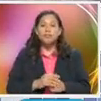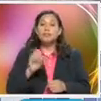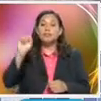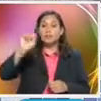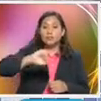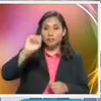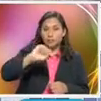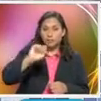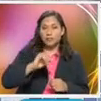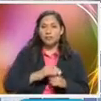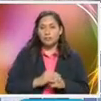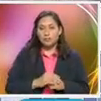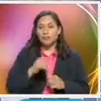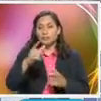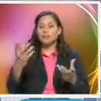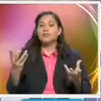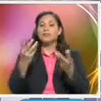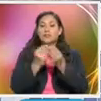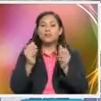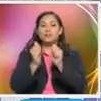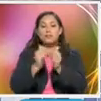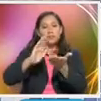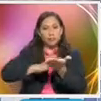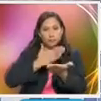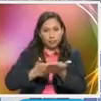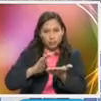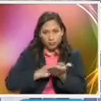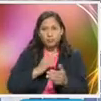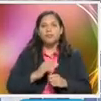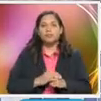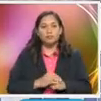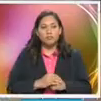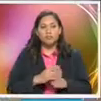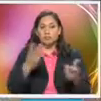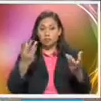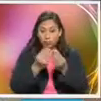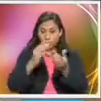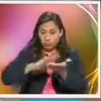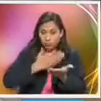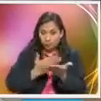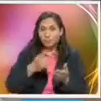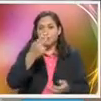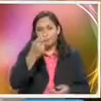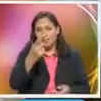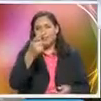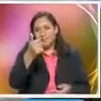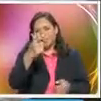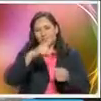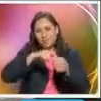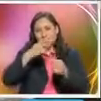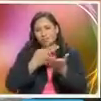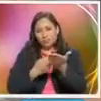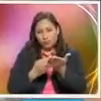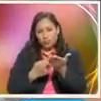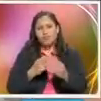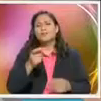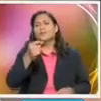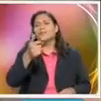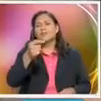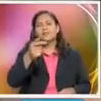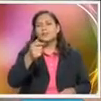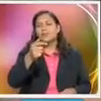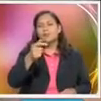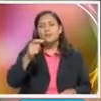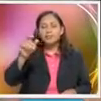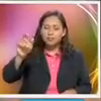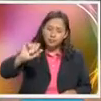sal, de puré. Ahí vamos a juntarlo con la mayonesa. Eso. Sí, entonces al juntarlo por eso va a quedar un poco rosita. Gracias, ¿sí? Te lo quito de ahí. Un poquito, una Un poco